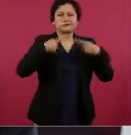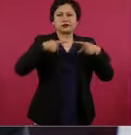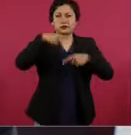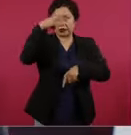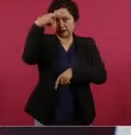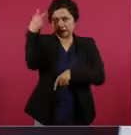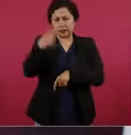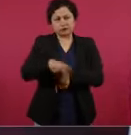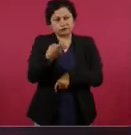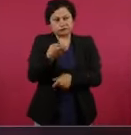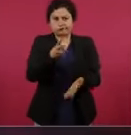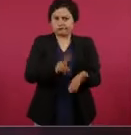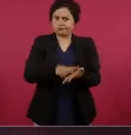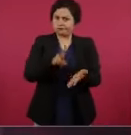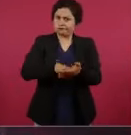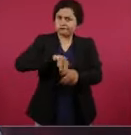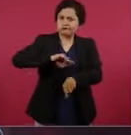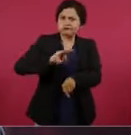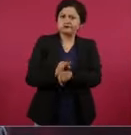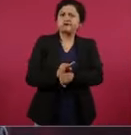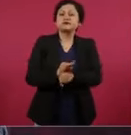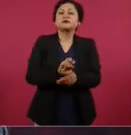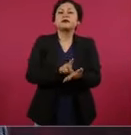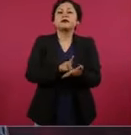garantice el derecho a la salud,